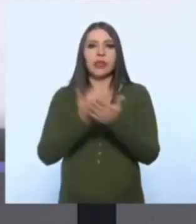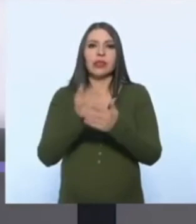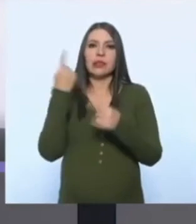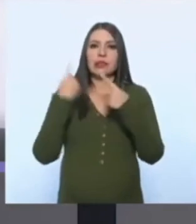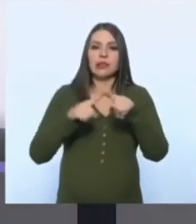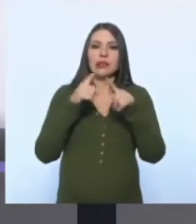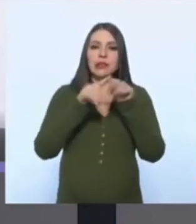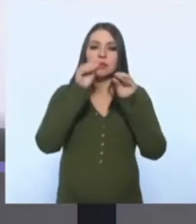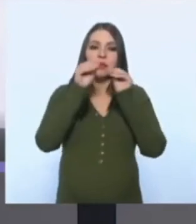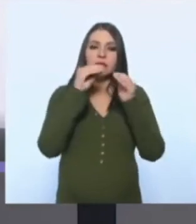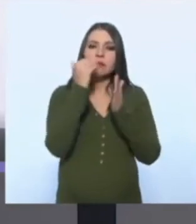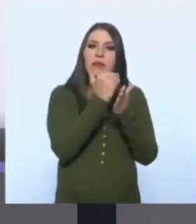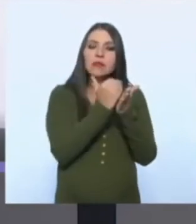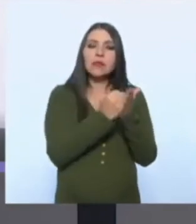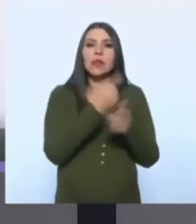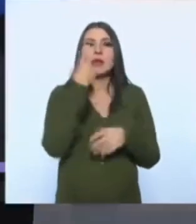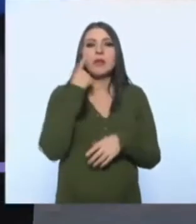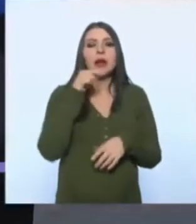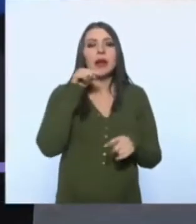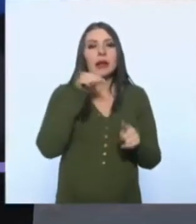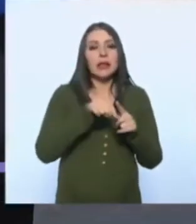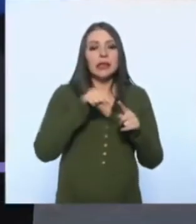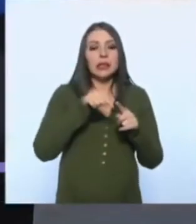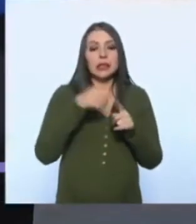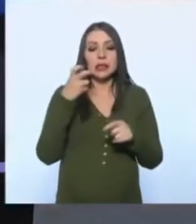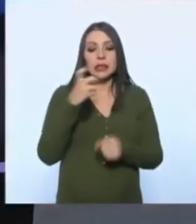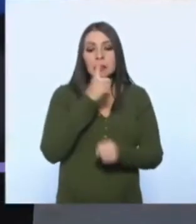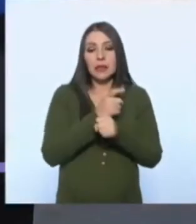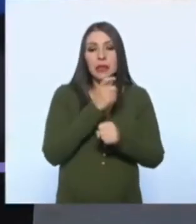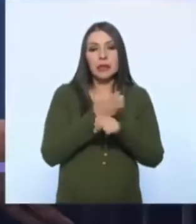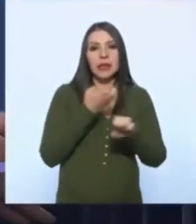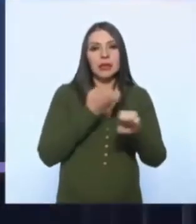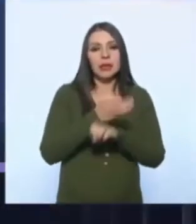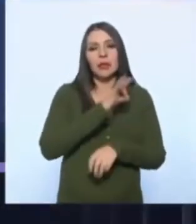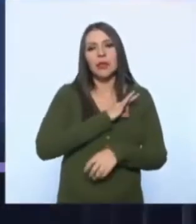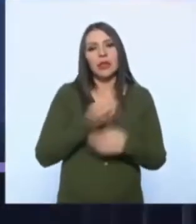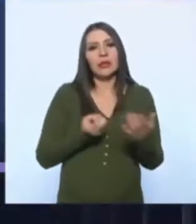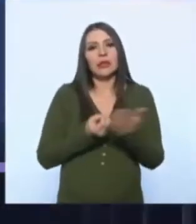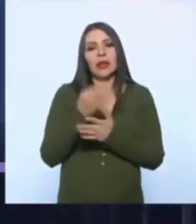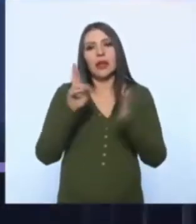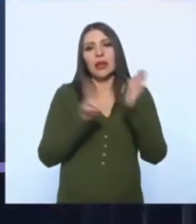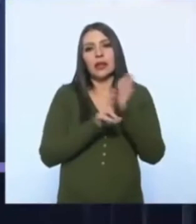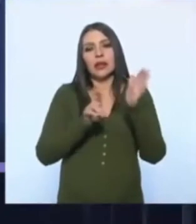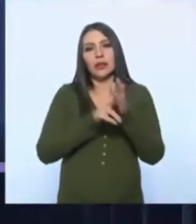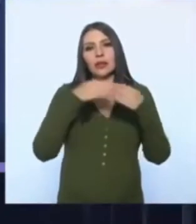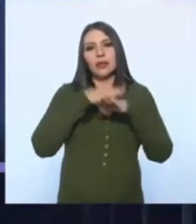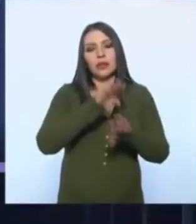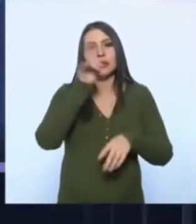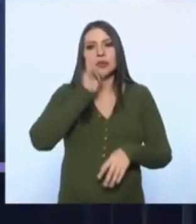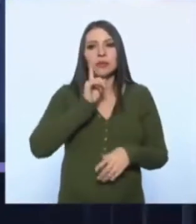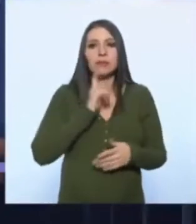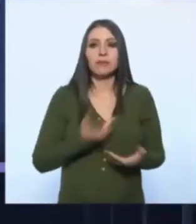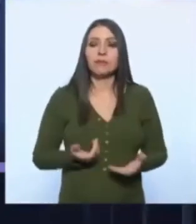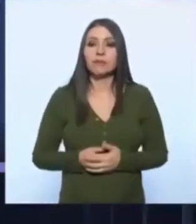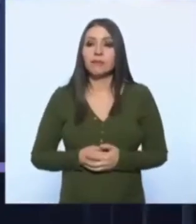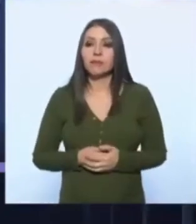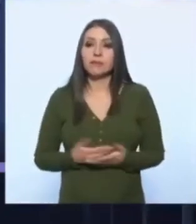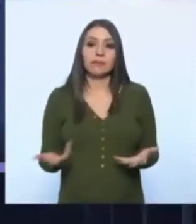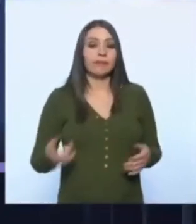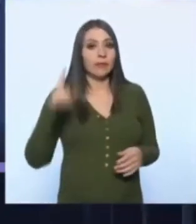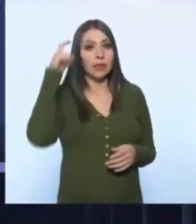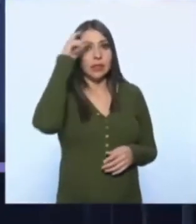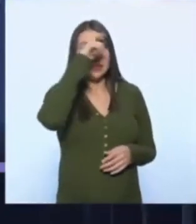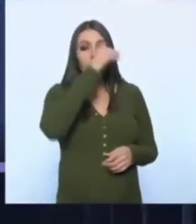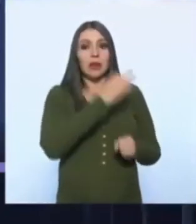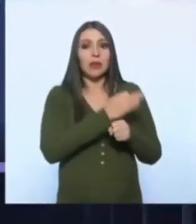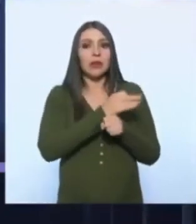del país que salga de esta alerta. Bueno, pero cuando eso concluya y se ve complicada la situación, sí. Diario estamos viendo el nombre y el apellido de una